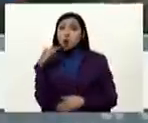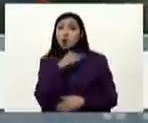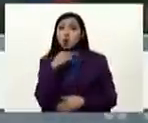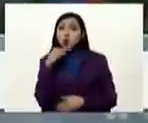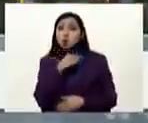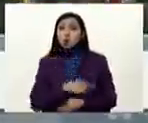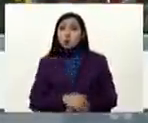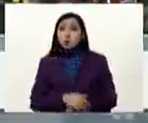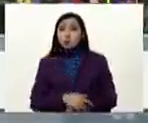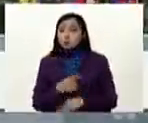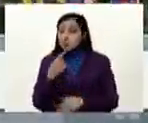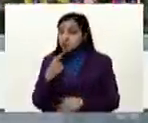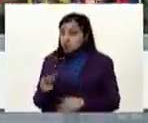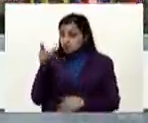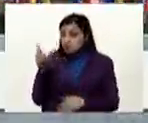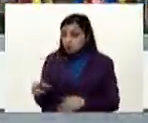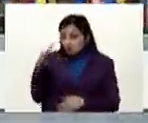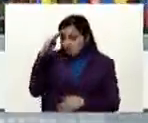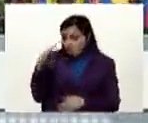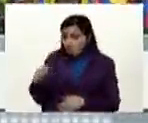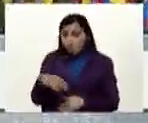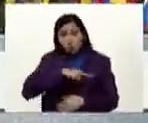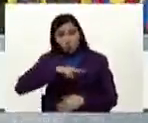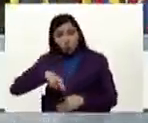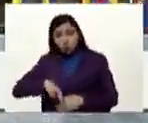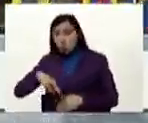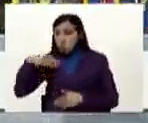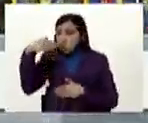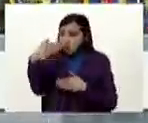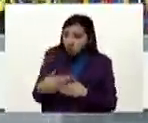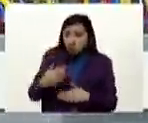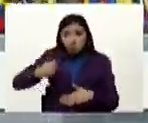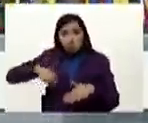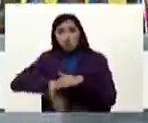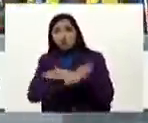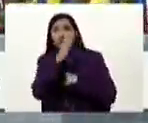en jefe, vamos de frente, vamos de frente.